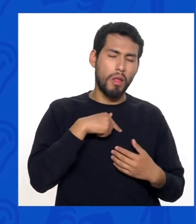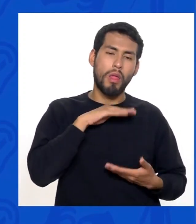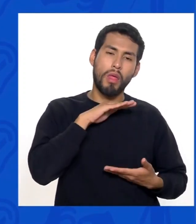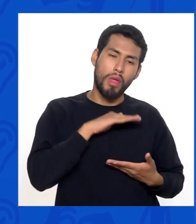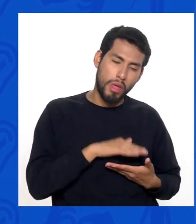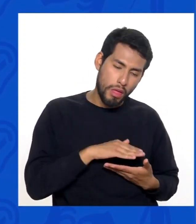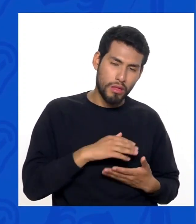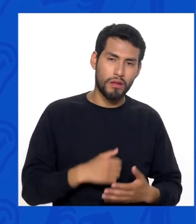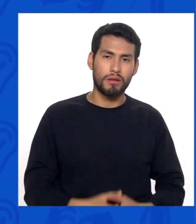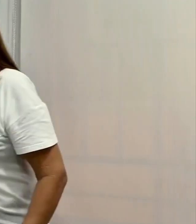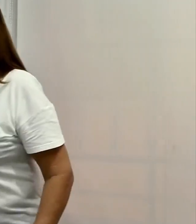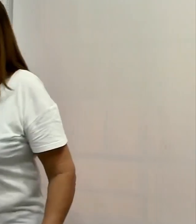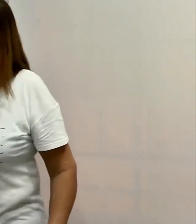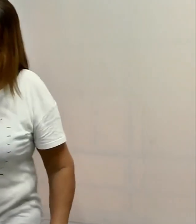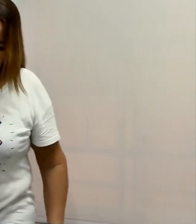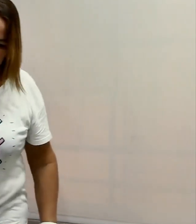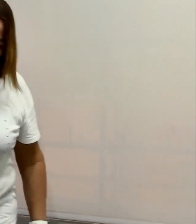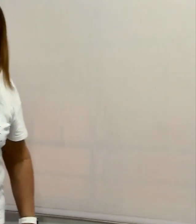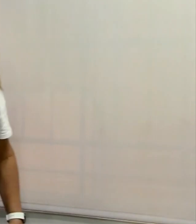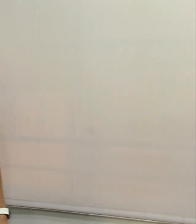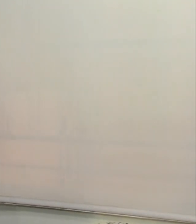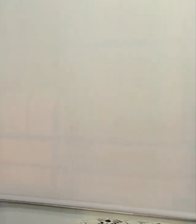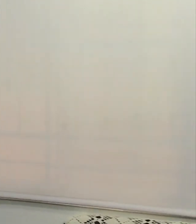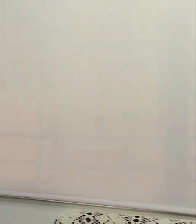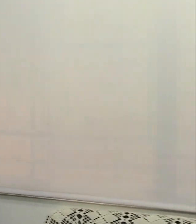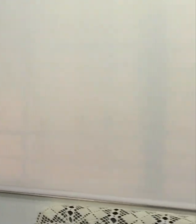taquicardia, con presión baja.